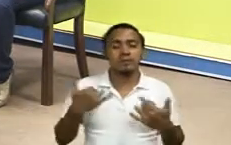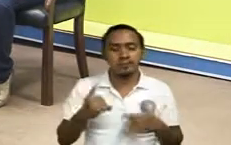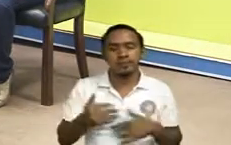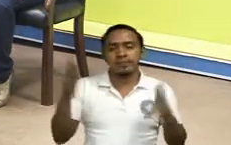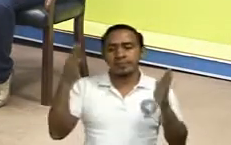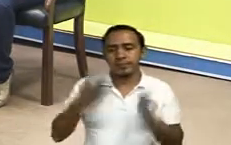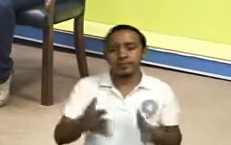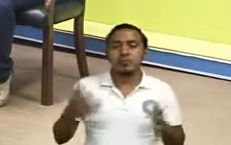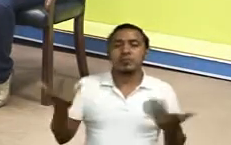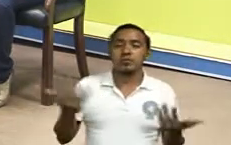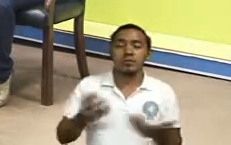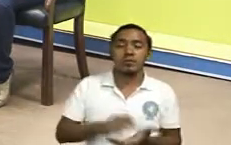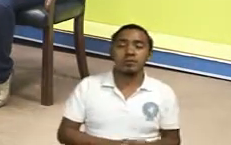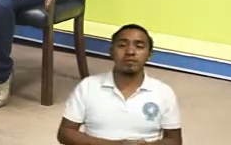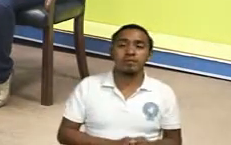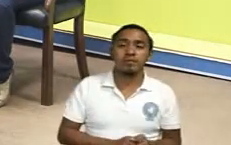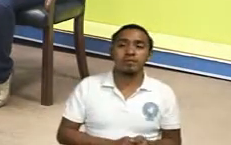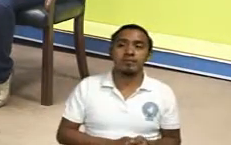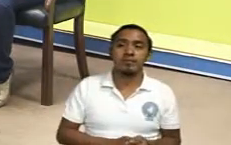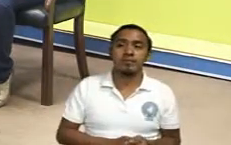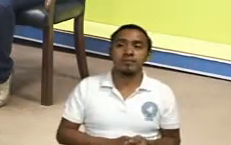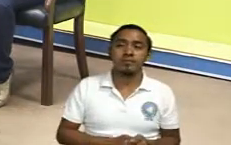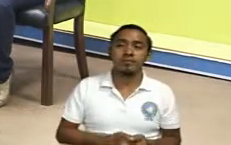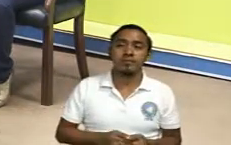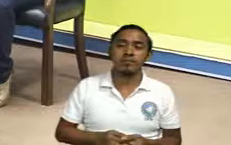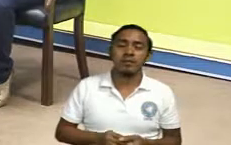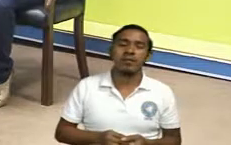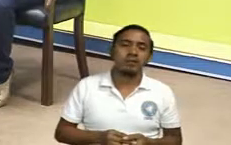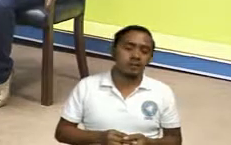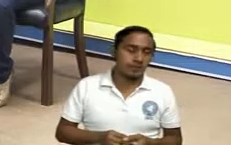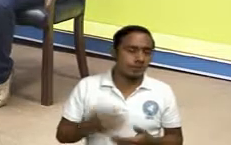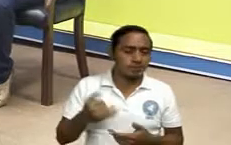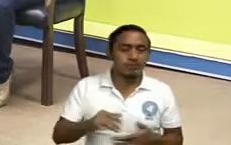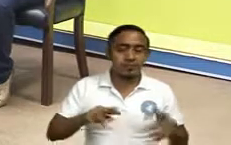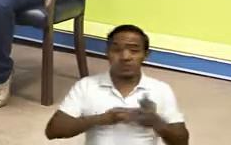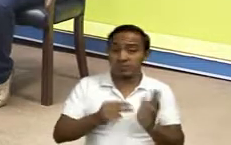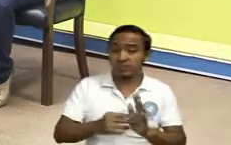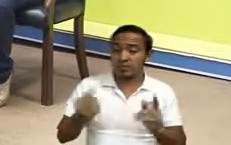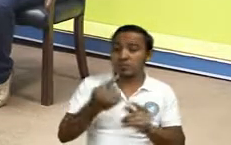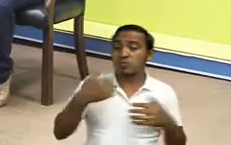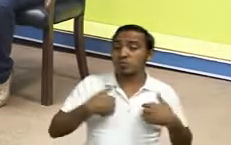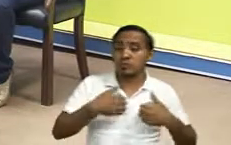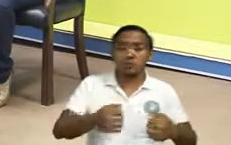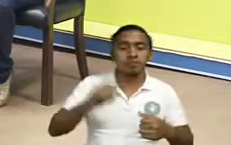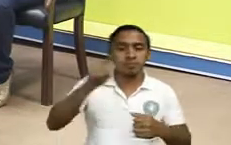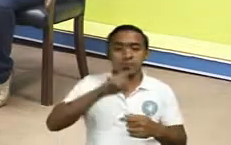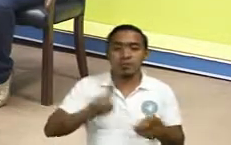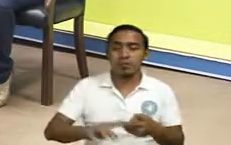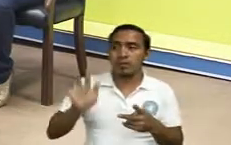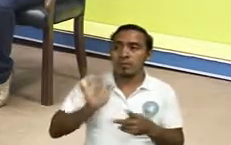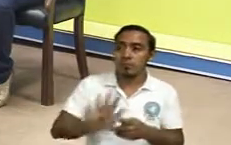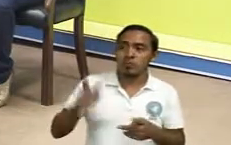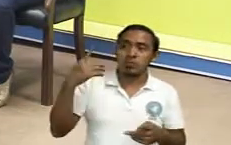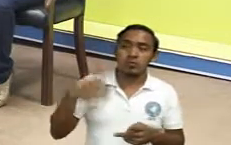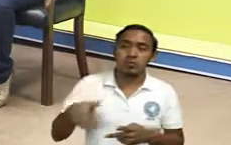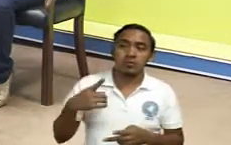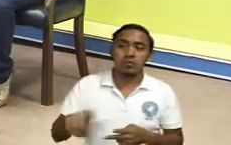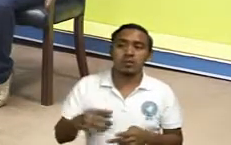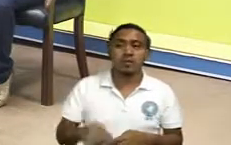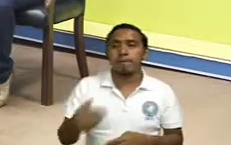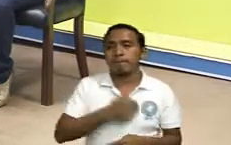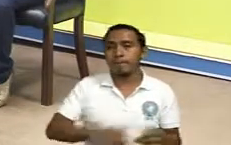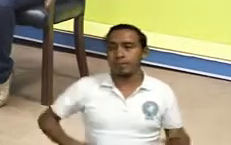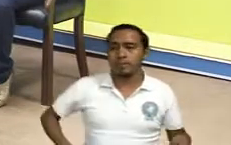atención, salud, pero el programa Todos con Voz, amplio, un concepto más amplio, no solo es salud, sino sus derechos a nivel de Ministerio